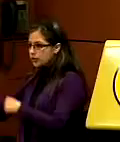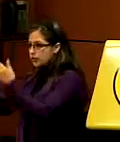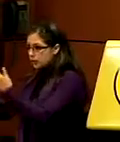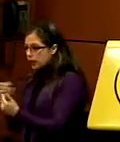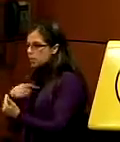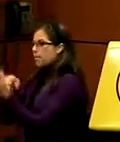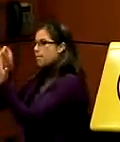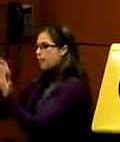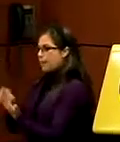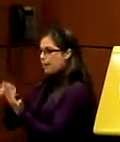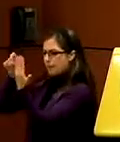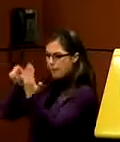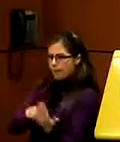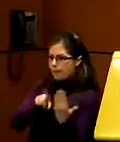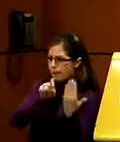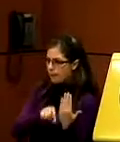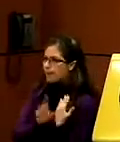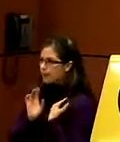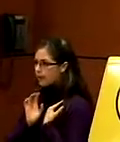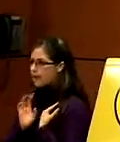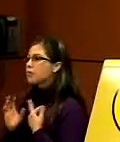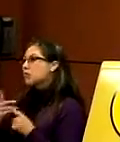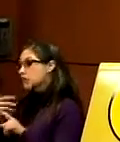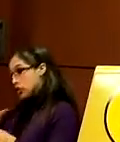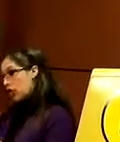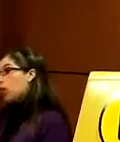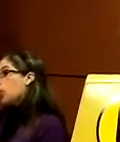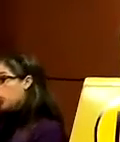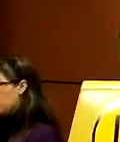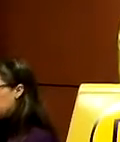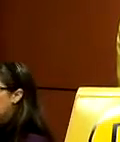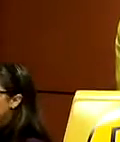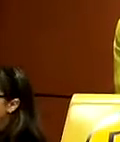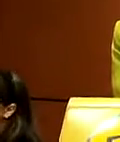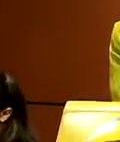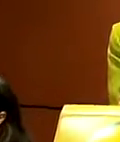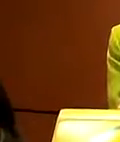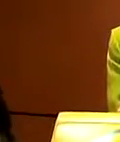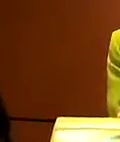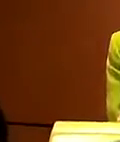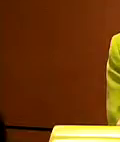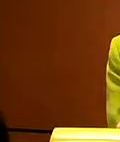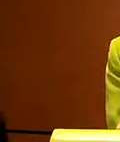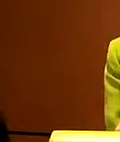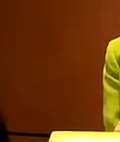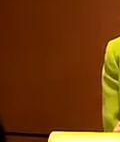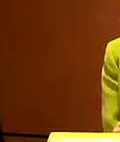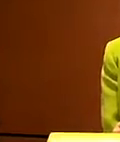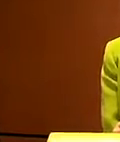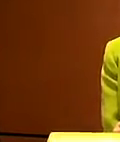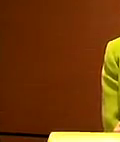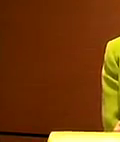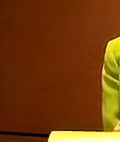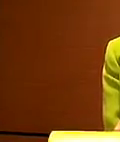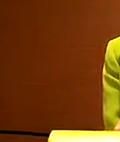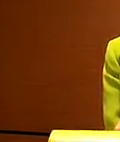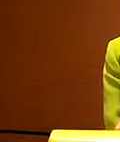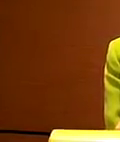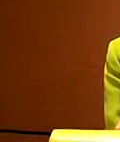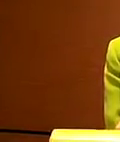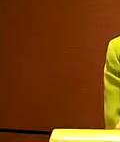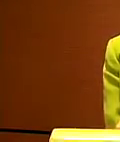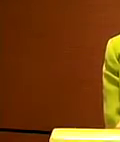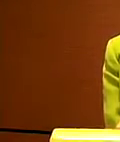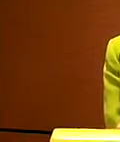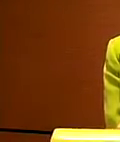Entonces yo creo que acá ya vamos teniendo una información muy relevante hay ya aproximadamente 1 millón de personas en ese